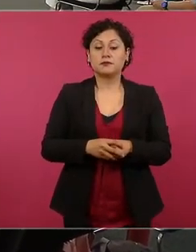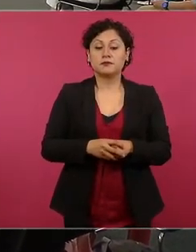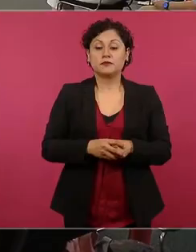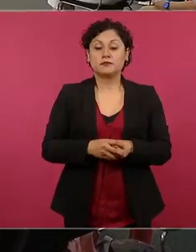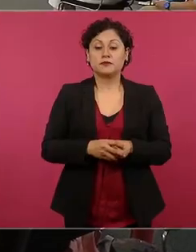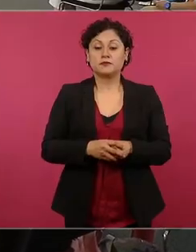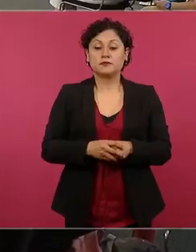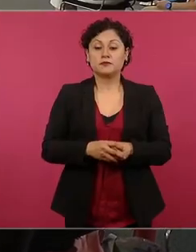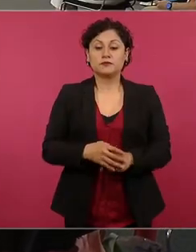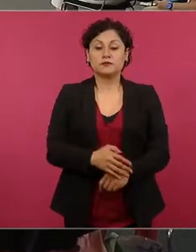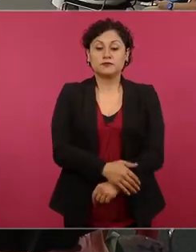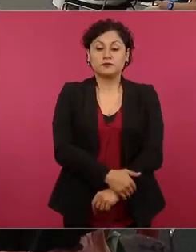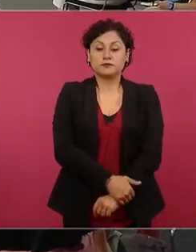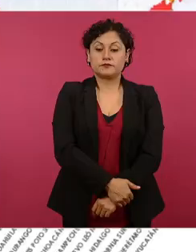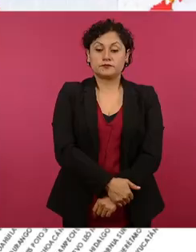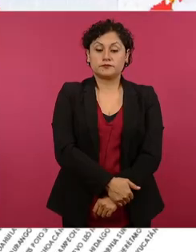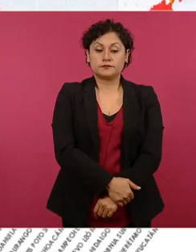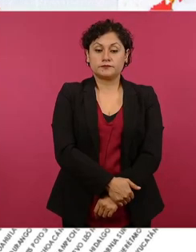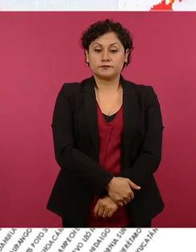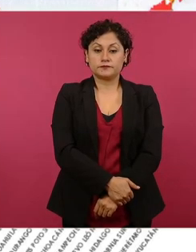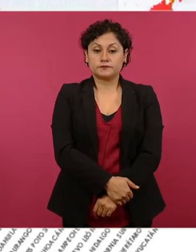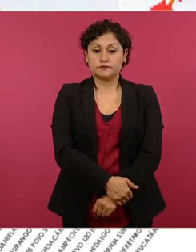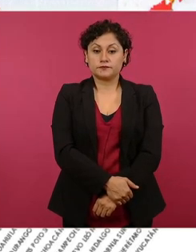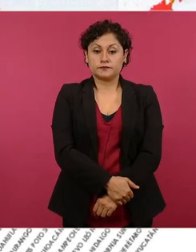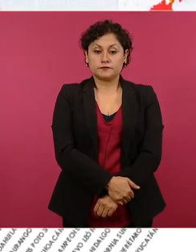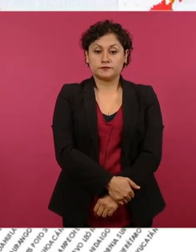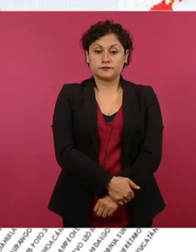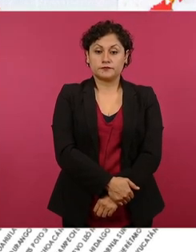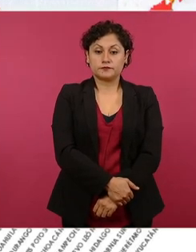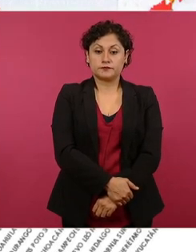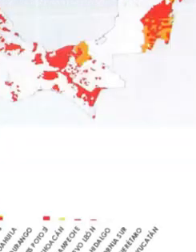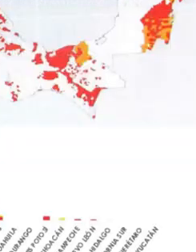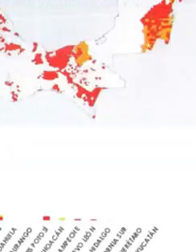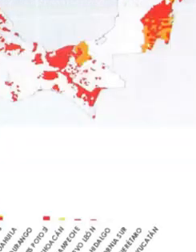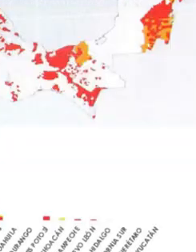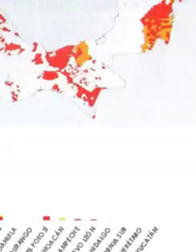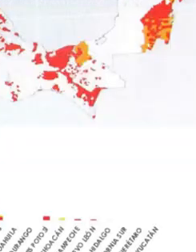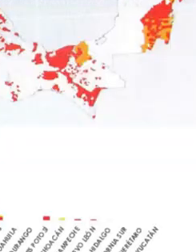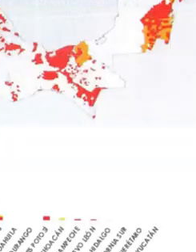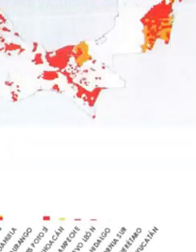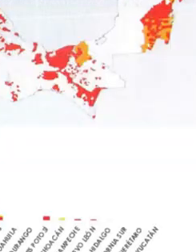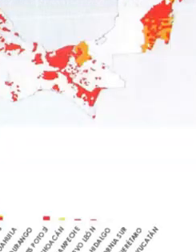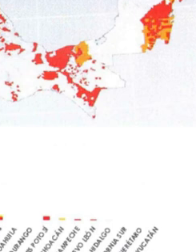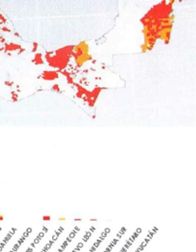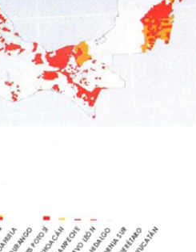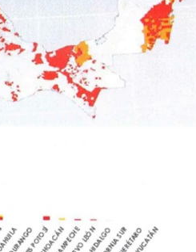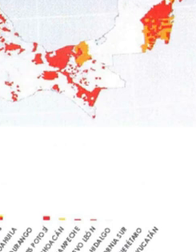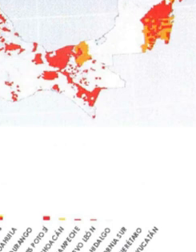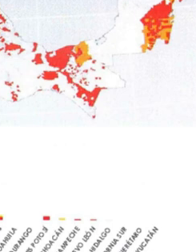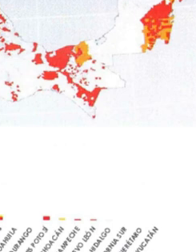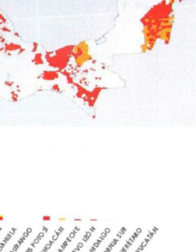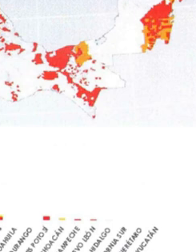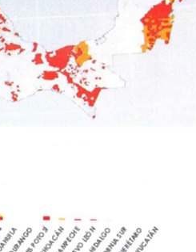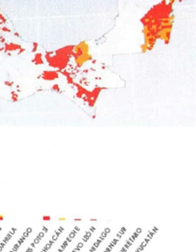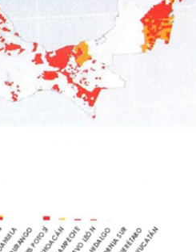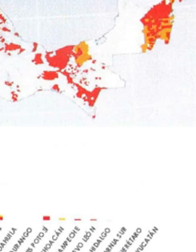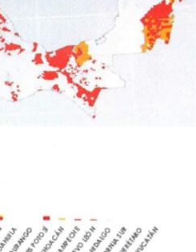8% de secciones en rojo y naranja con riesgo, pero pues todos los